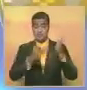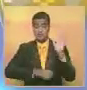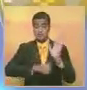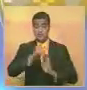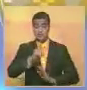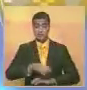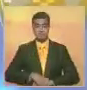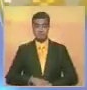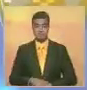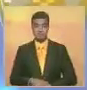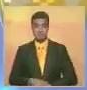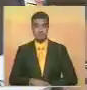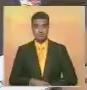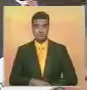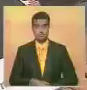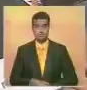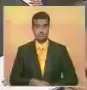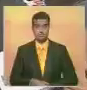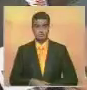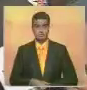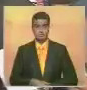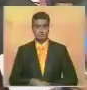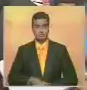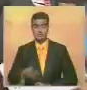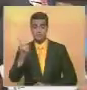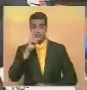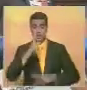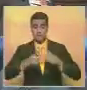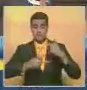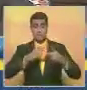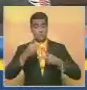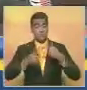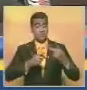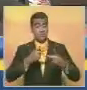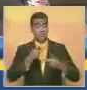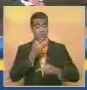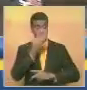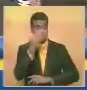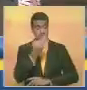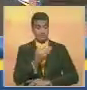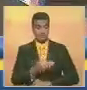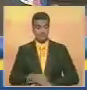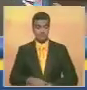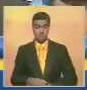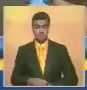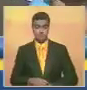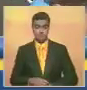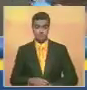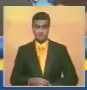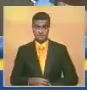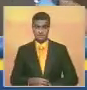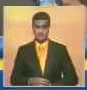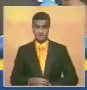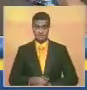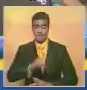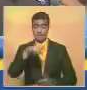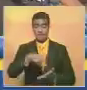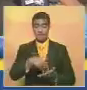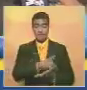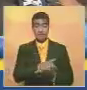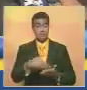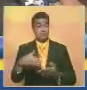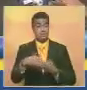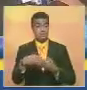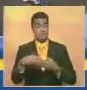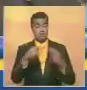desarrollo del país. Se ha demostrado que la política de nacionalización es correcta, que es correcta, que 1.000 millones de dólares